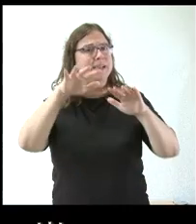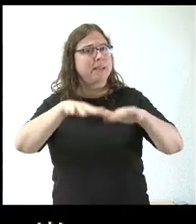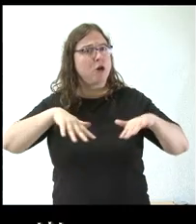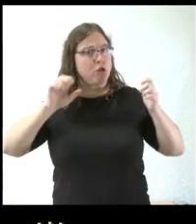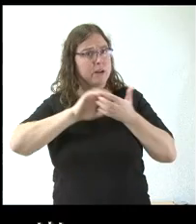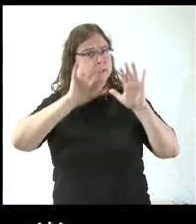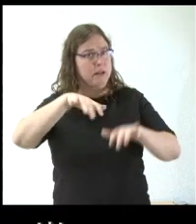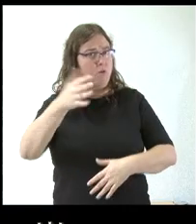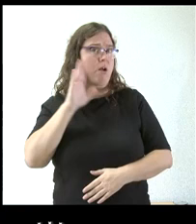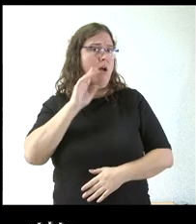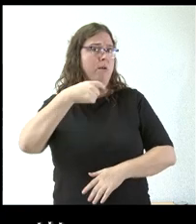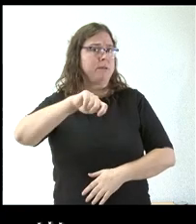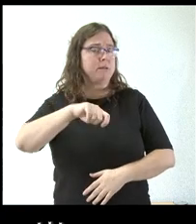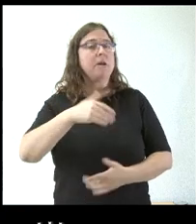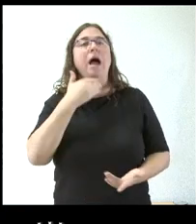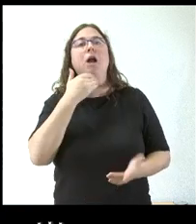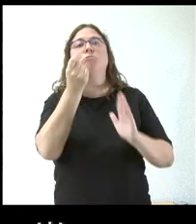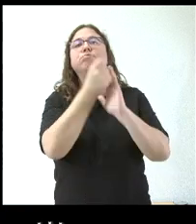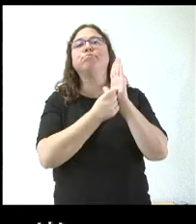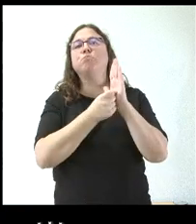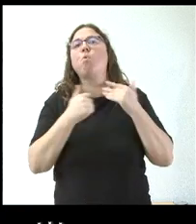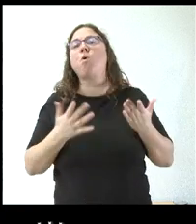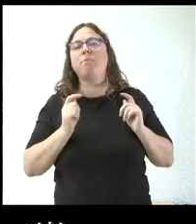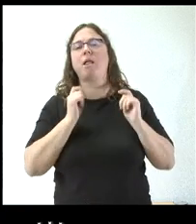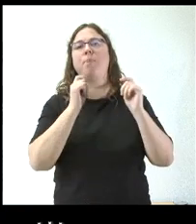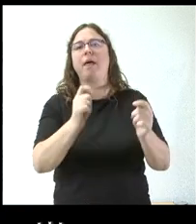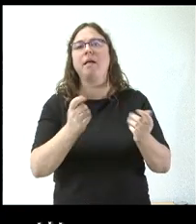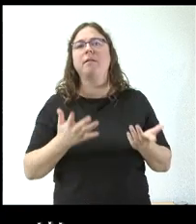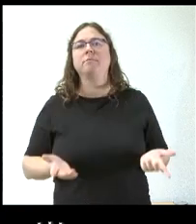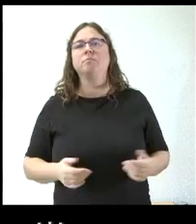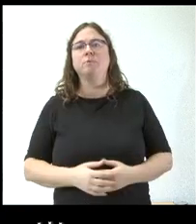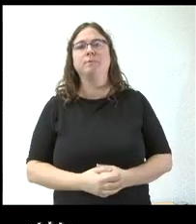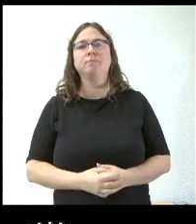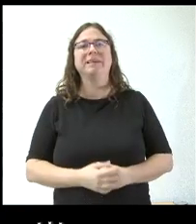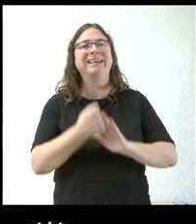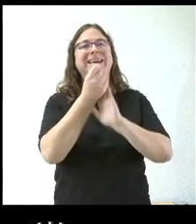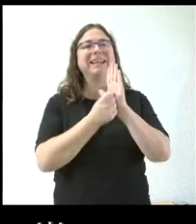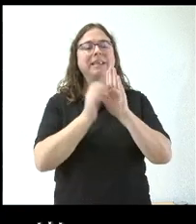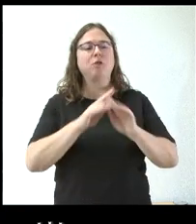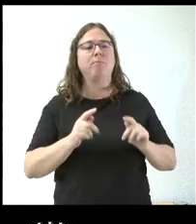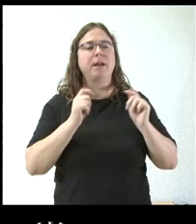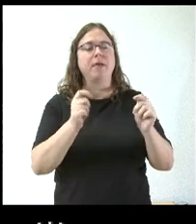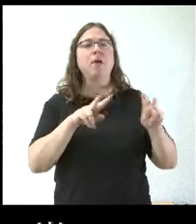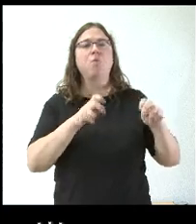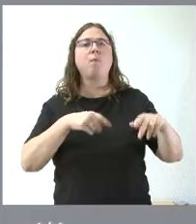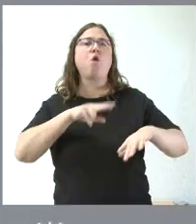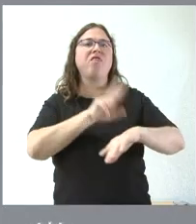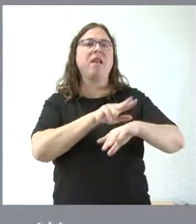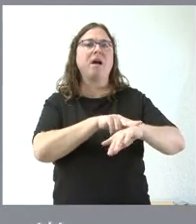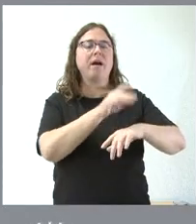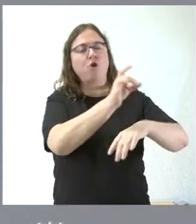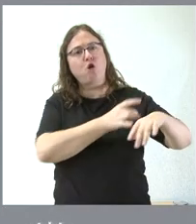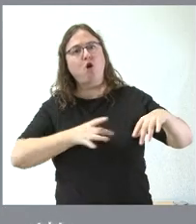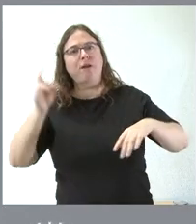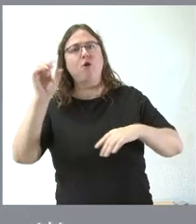León Me gustaría saber queé se ha tenido en cuenta para para Designar a esta persona como nuevo delegado del corredor Atlántico